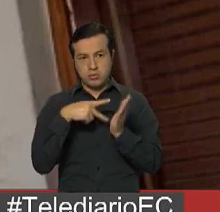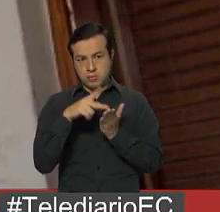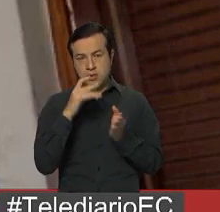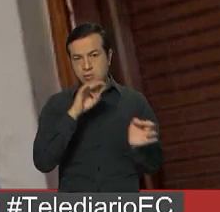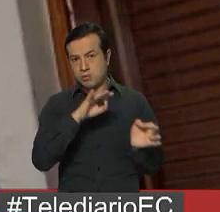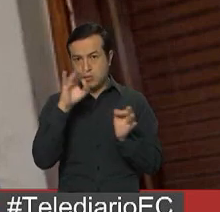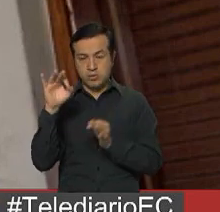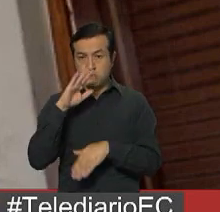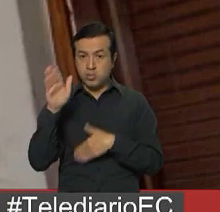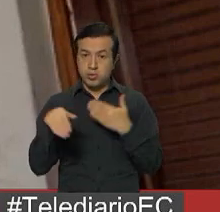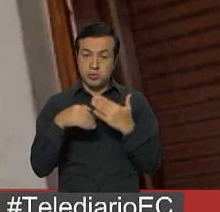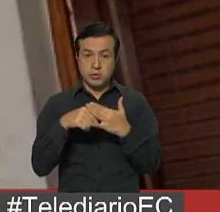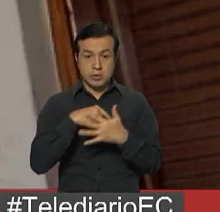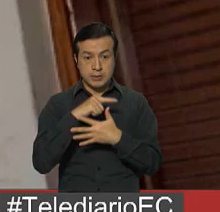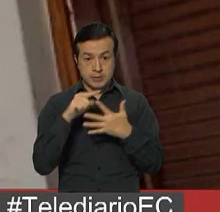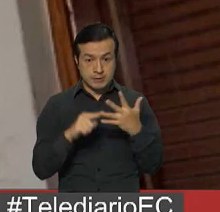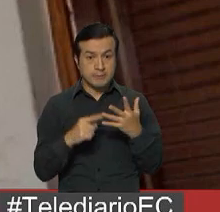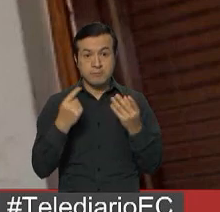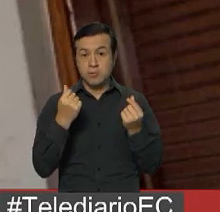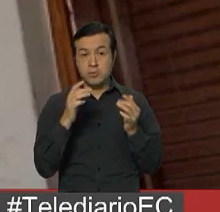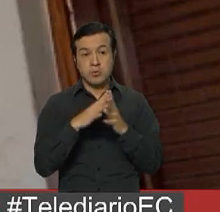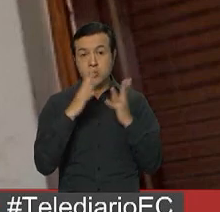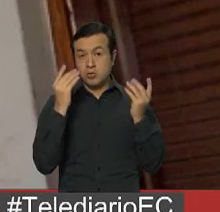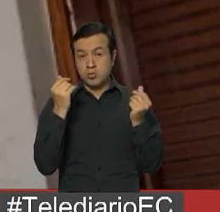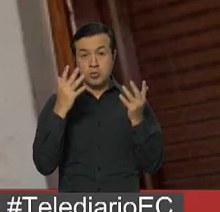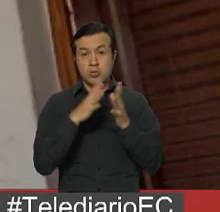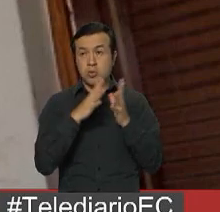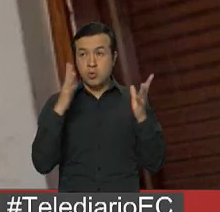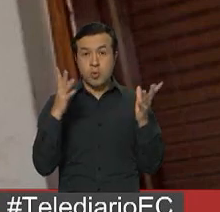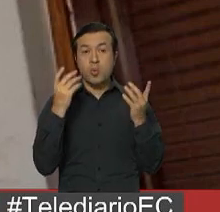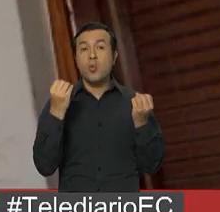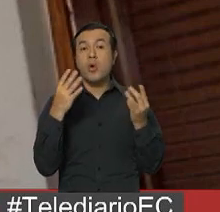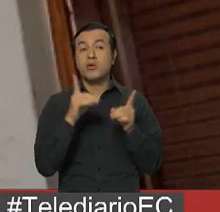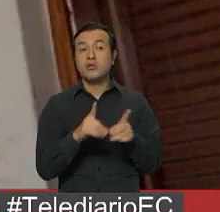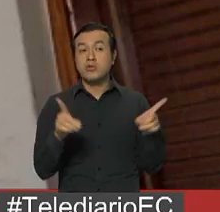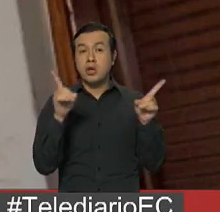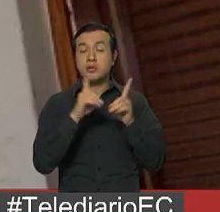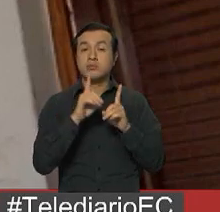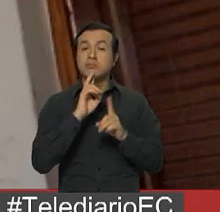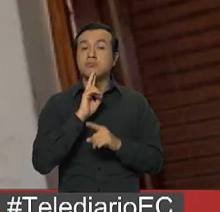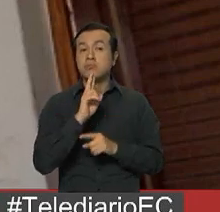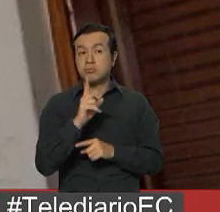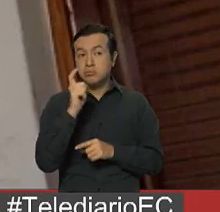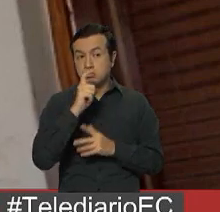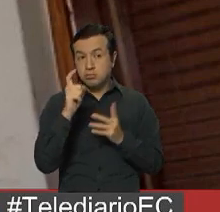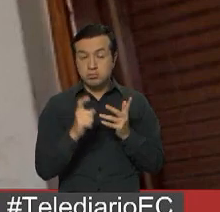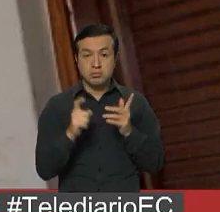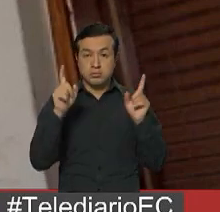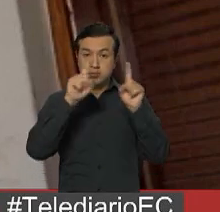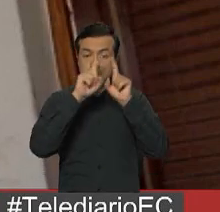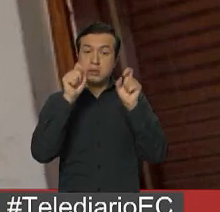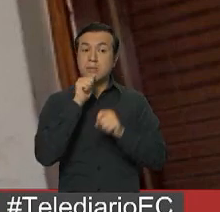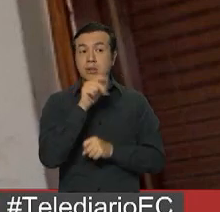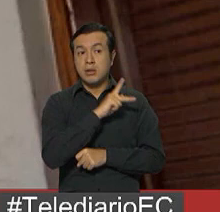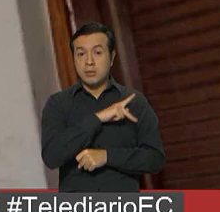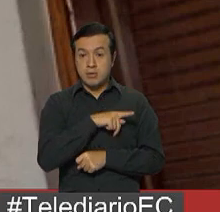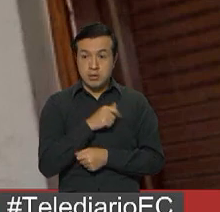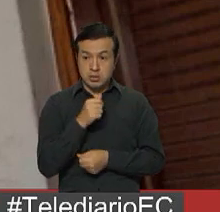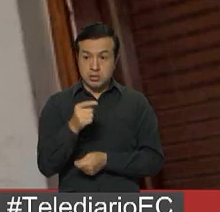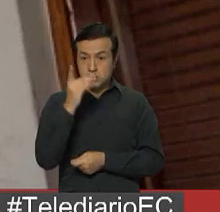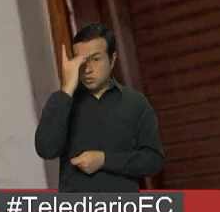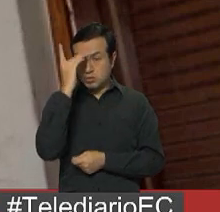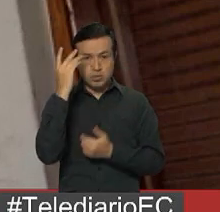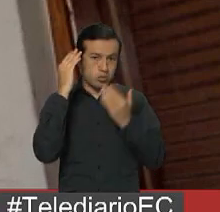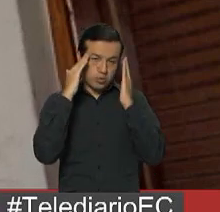si se requiere de ingentes valores no tengo exactamente una cifra para decir esto lo que necesita el sector privado para refinanciar todos los